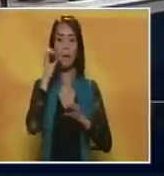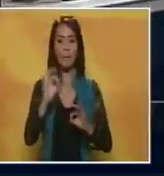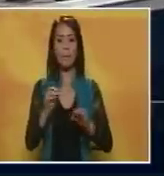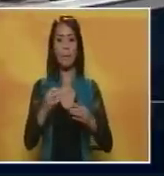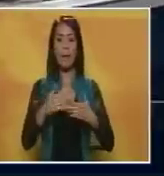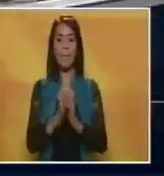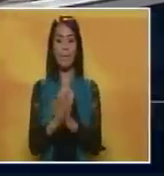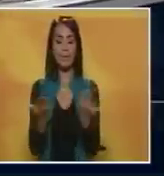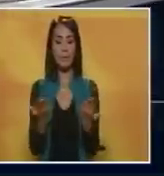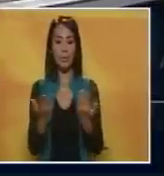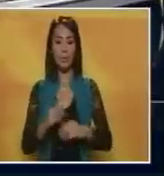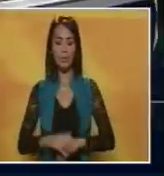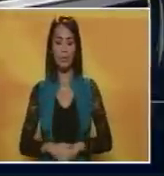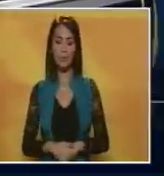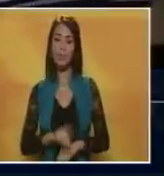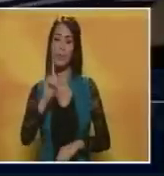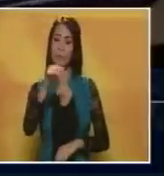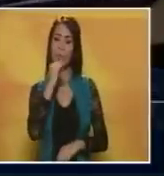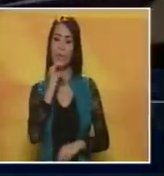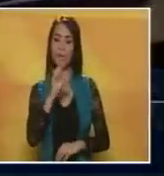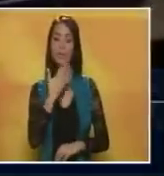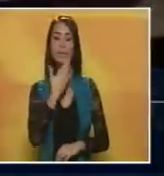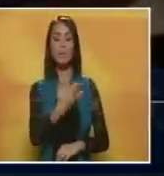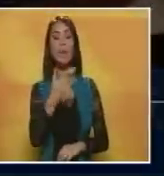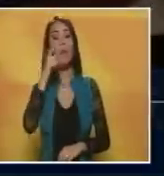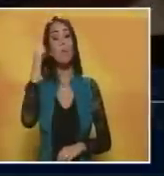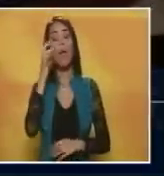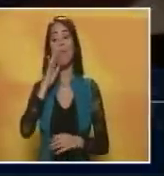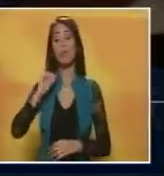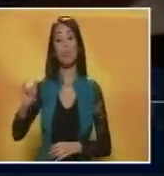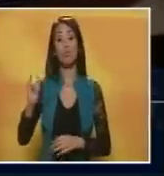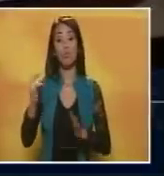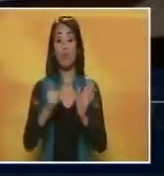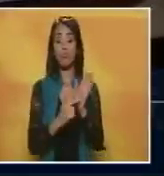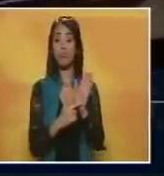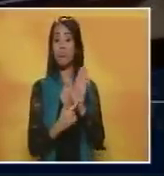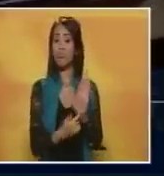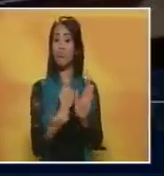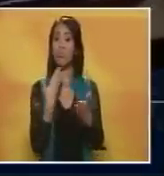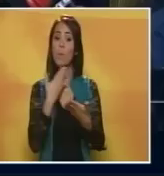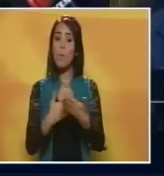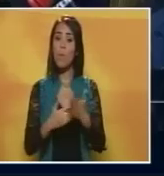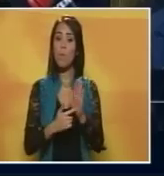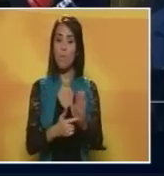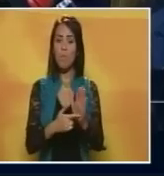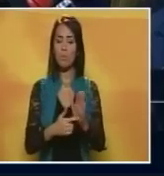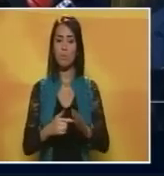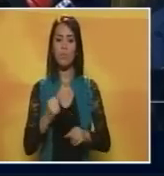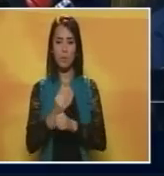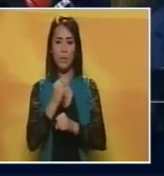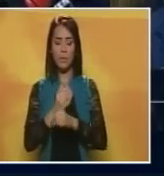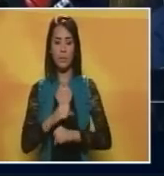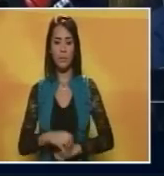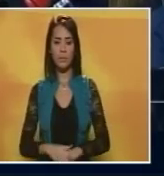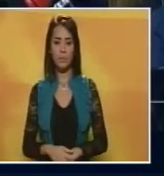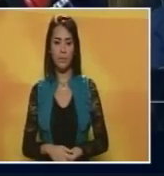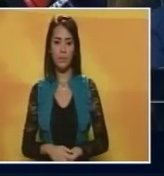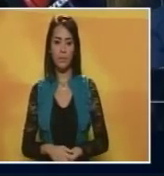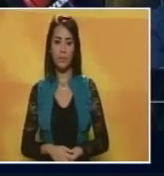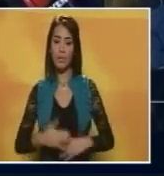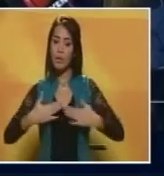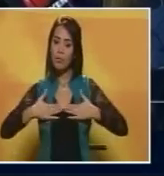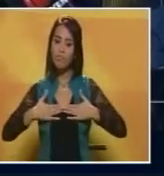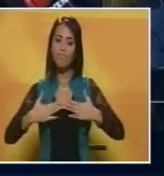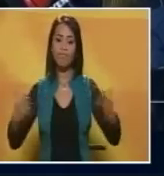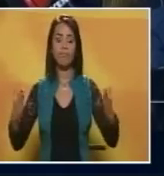pasaportes al tiempo que exhortó a la población a denunciar con pruebas este tipo de prácticas se han puesto a la orden de